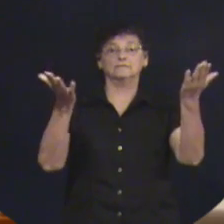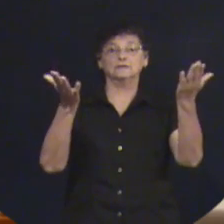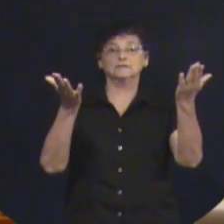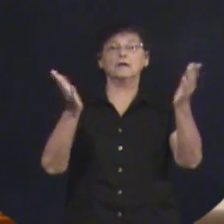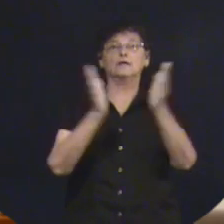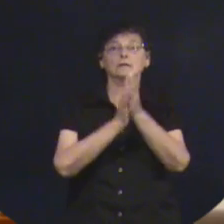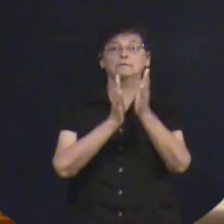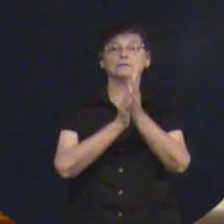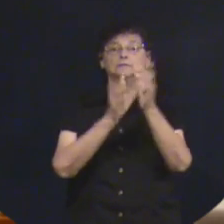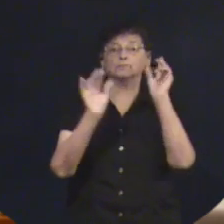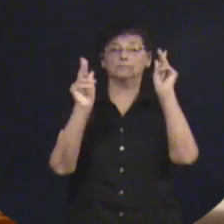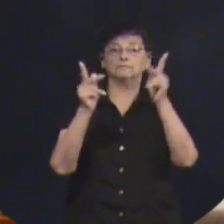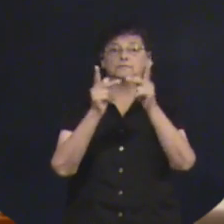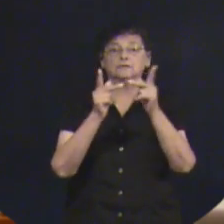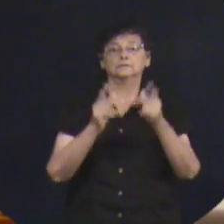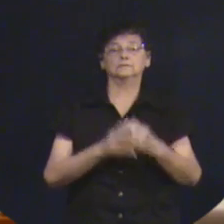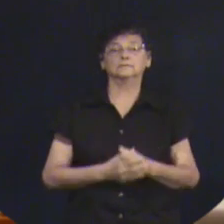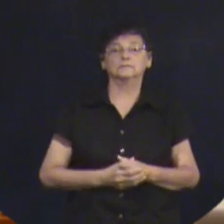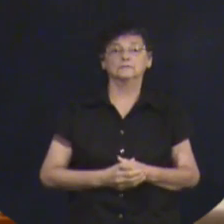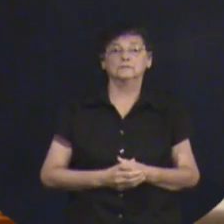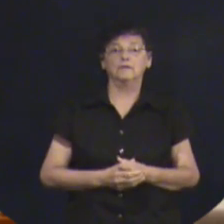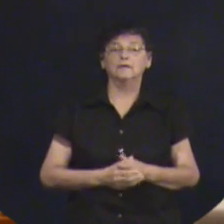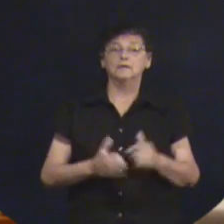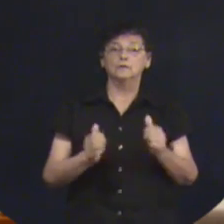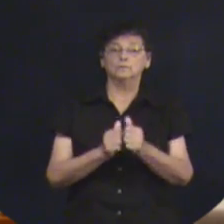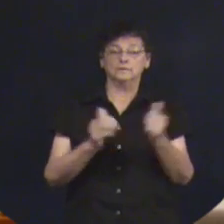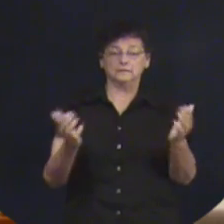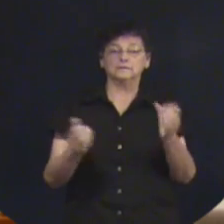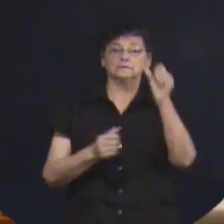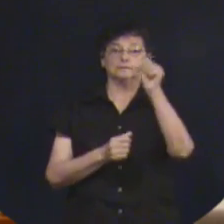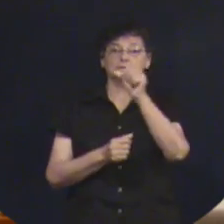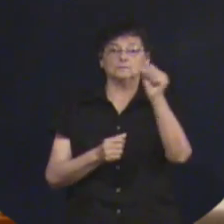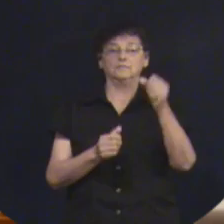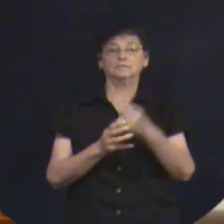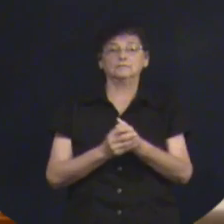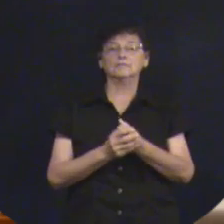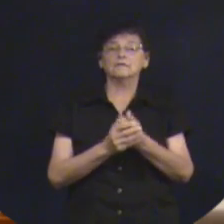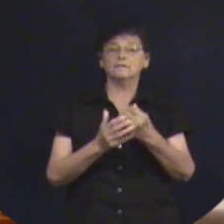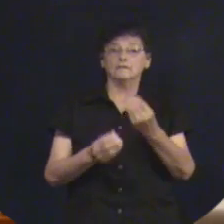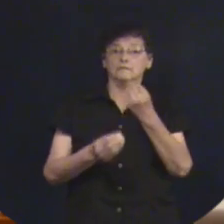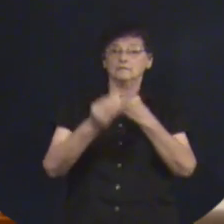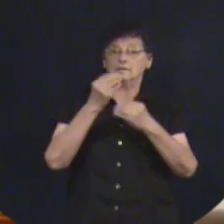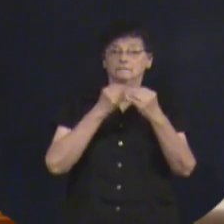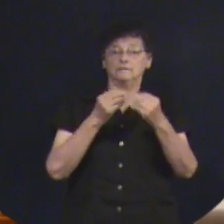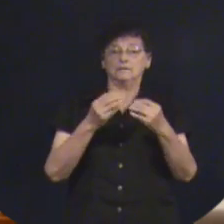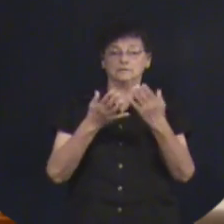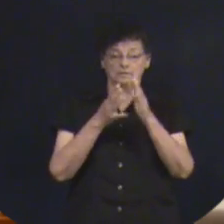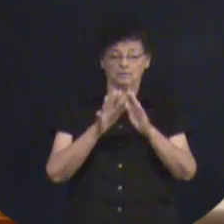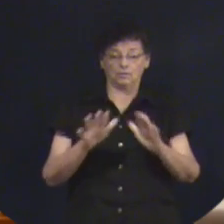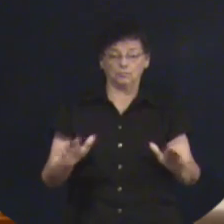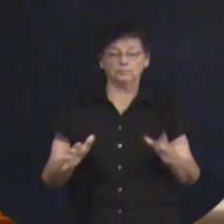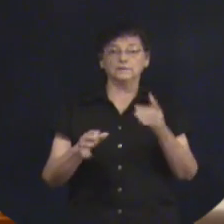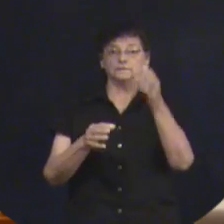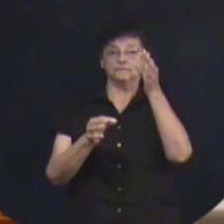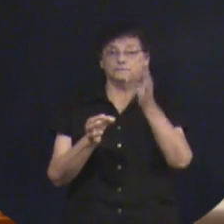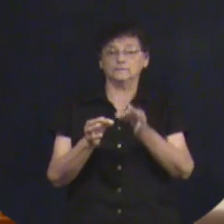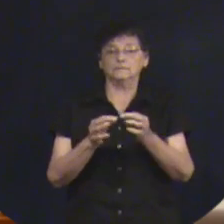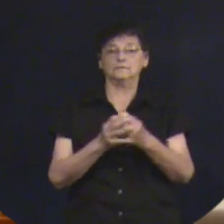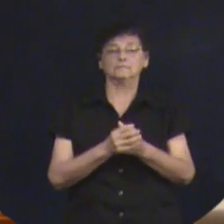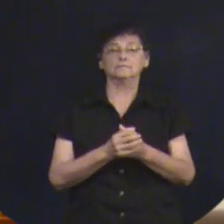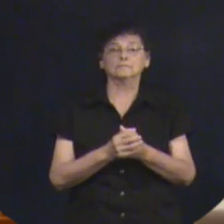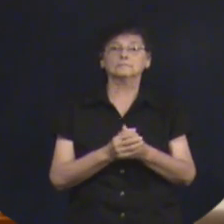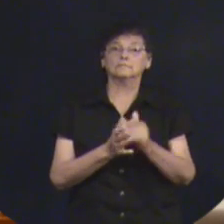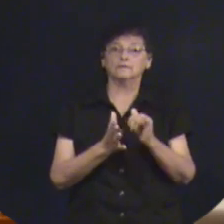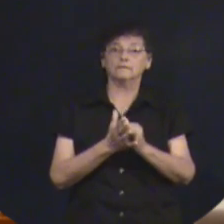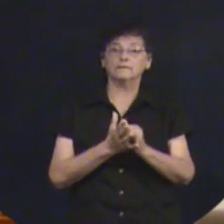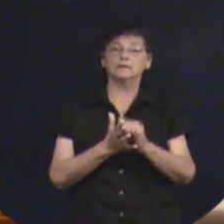de alabanza perfecta. Con este sacramento alimentas y santificas a tus fieles